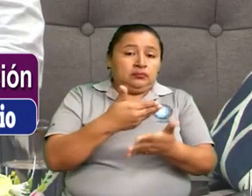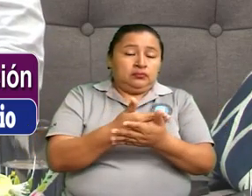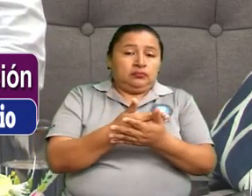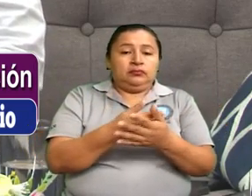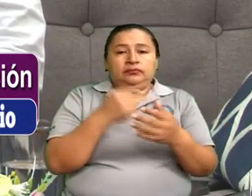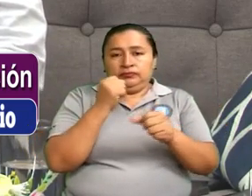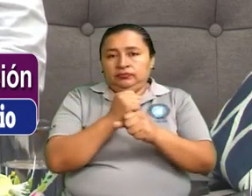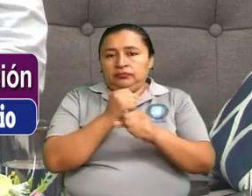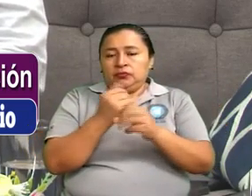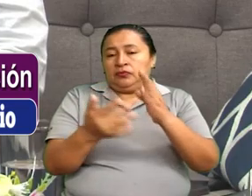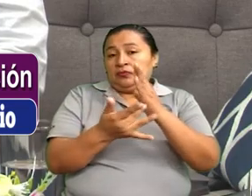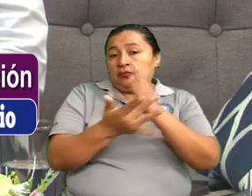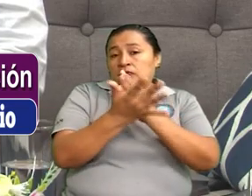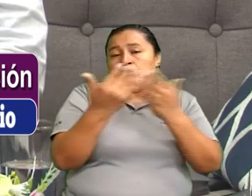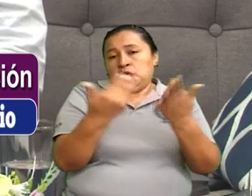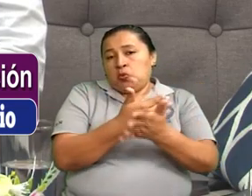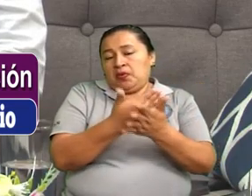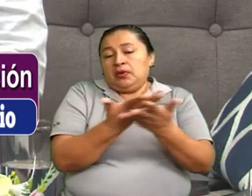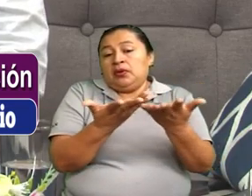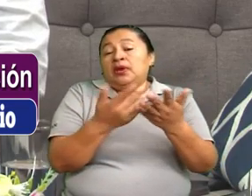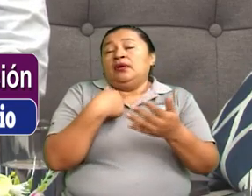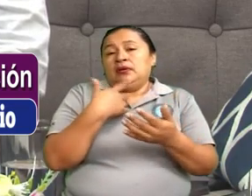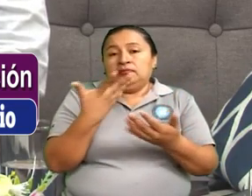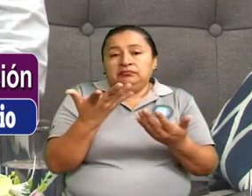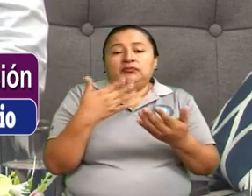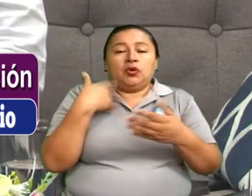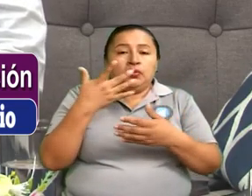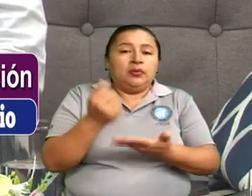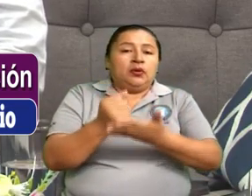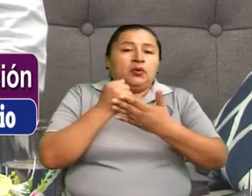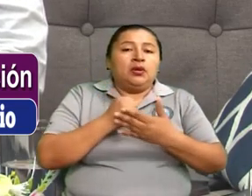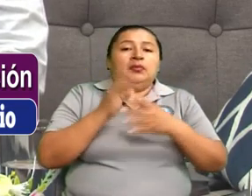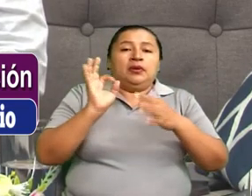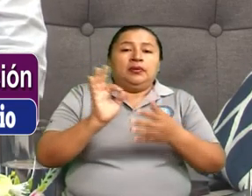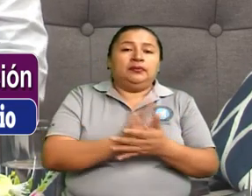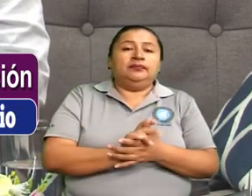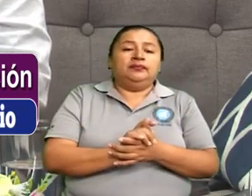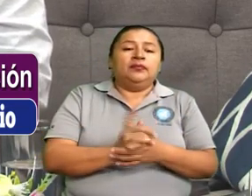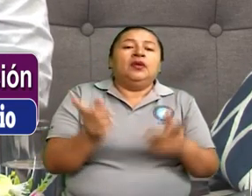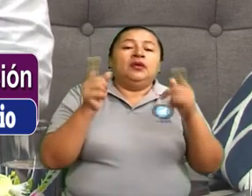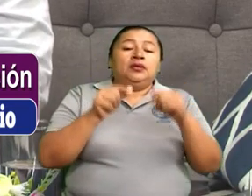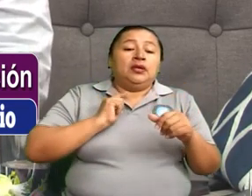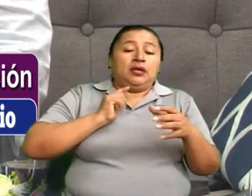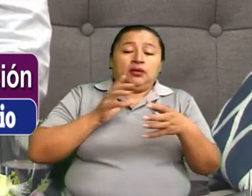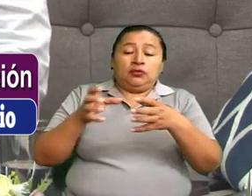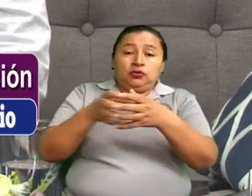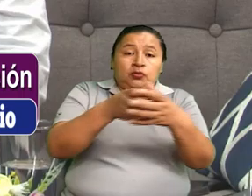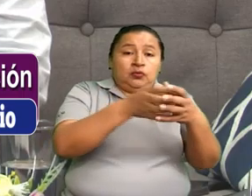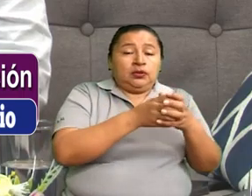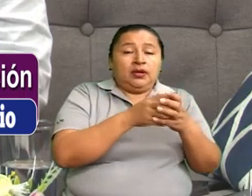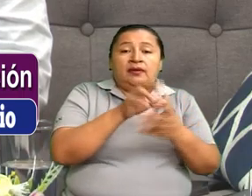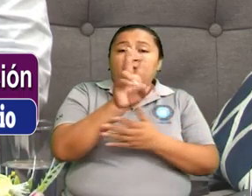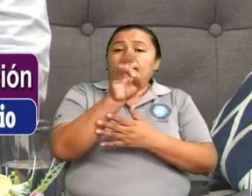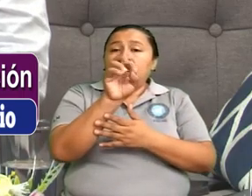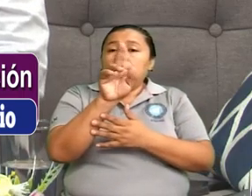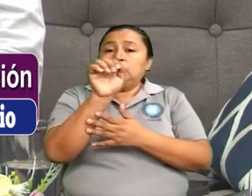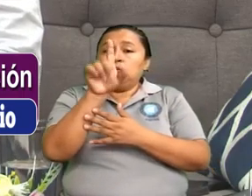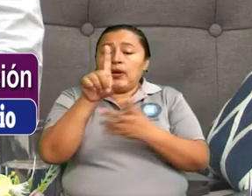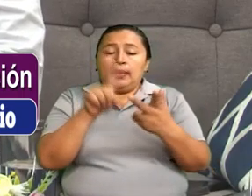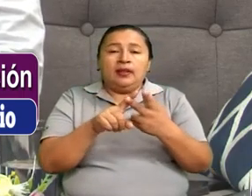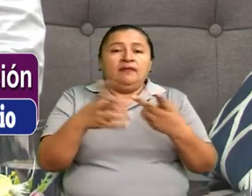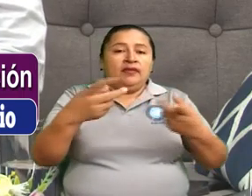en esas nuevas tecnologías. Ver, al final es aprovecharlas para bien. Entonces, tener unas comunidades virtuales, tener unos negocios digitales,